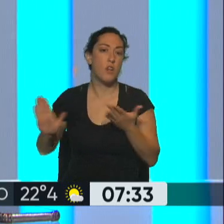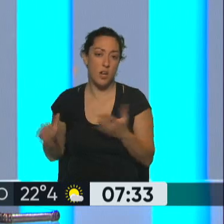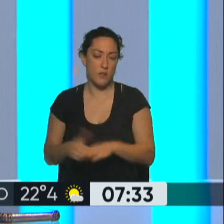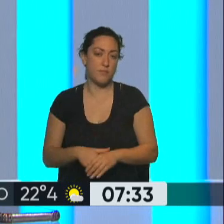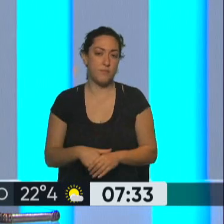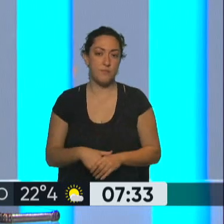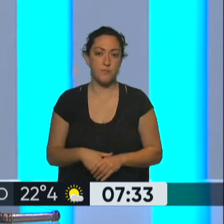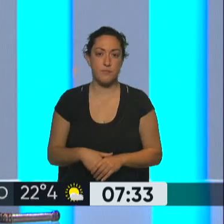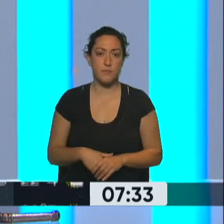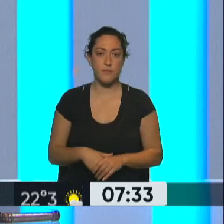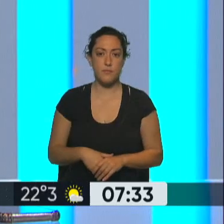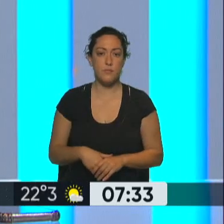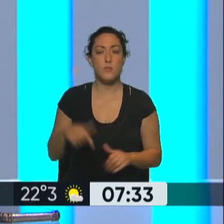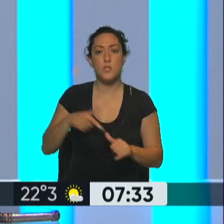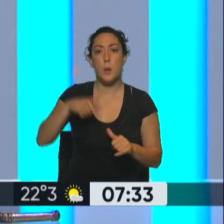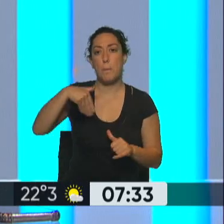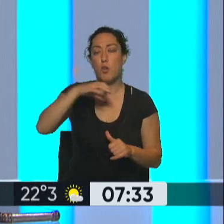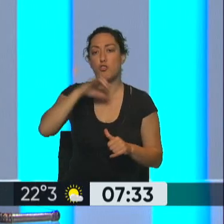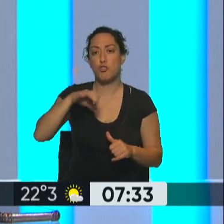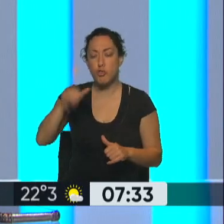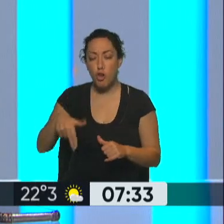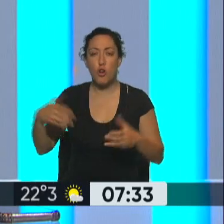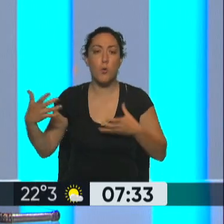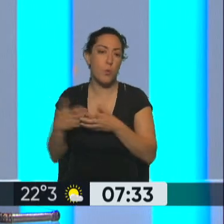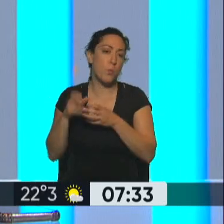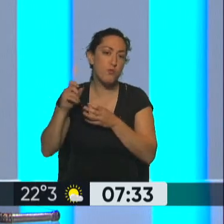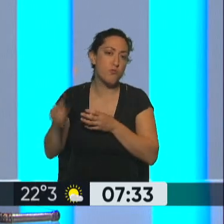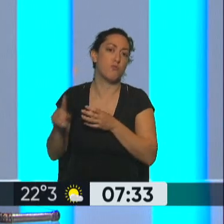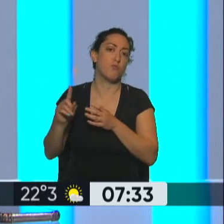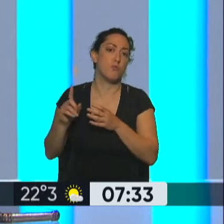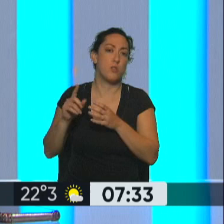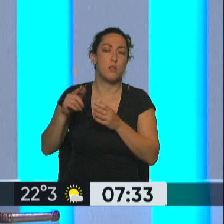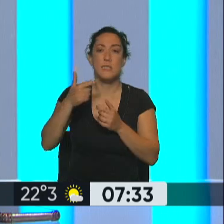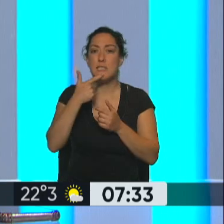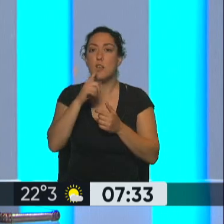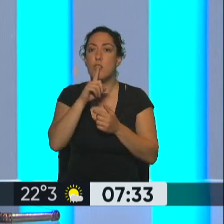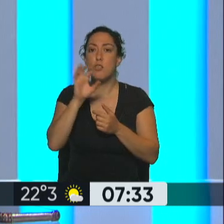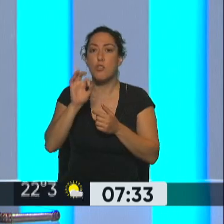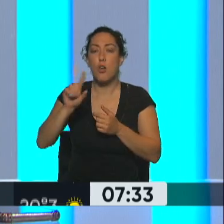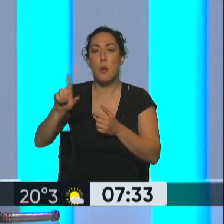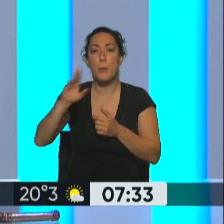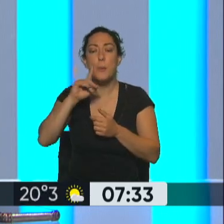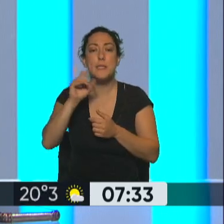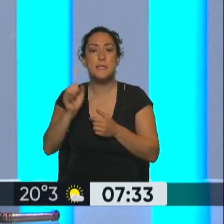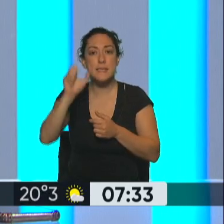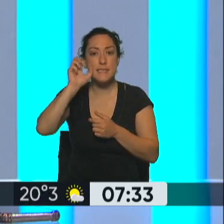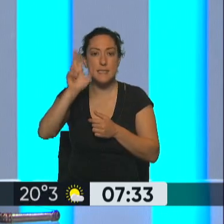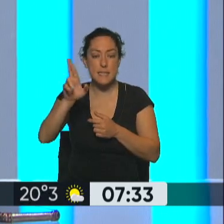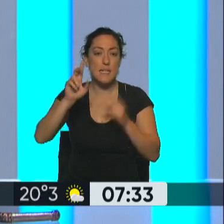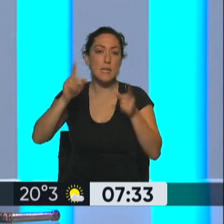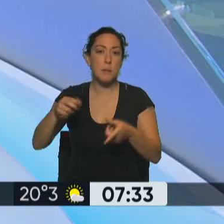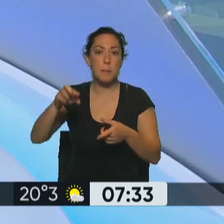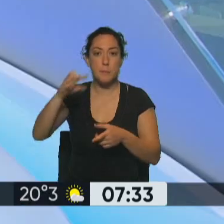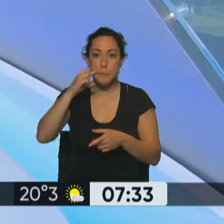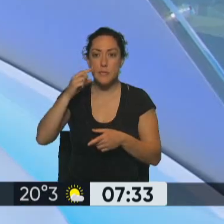no solo él, sino su bloque, que conforma también Margarita Stolbizer. Sí. La misma postura tuvo también Miguel Pichetto.